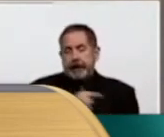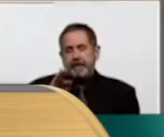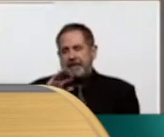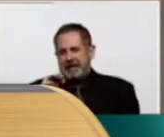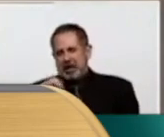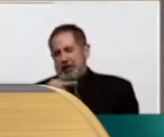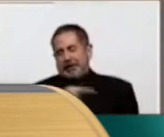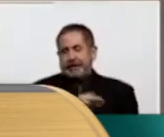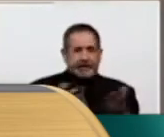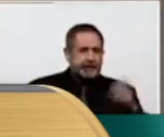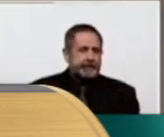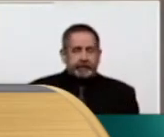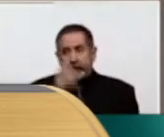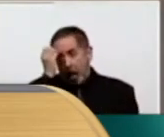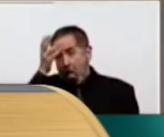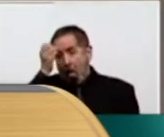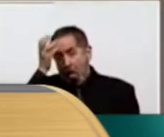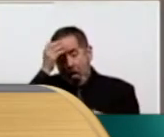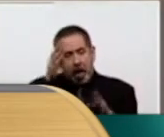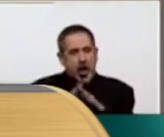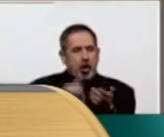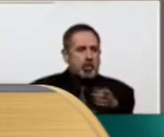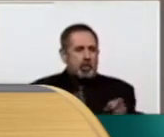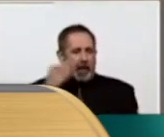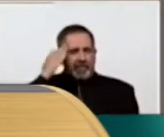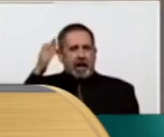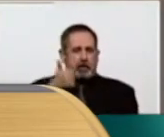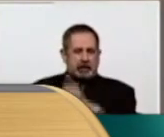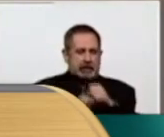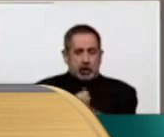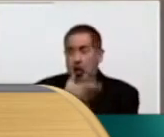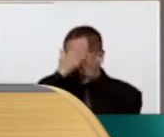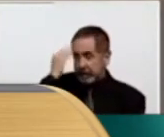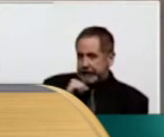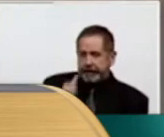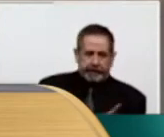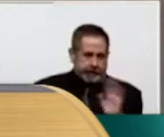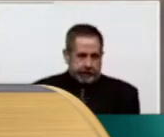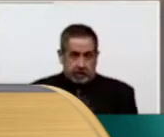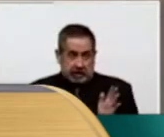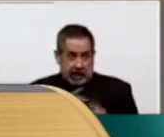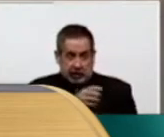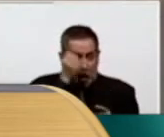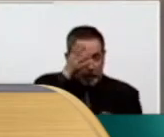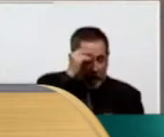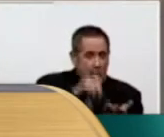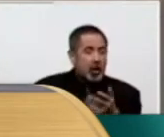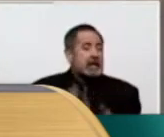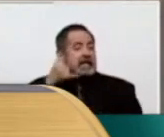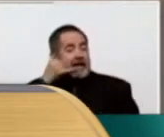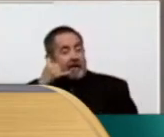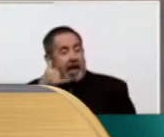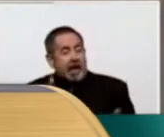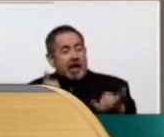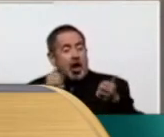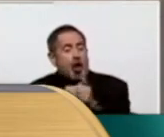Calderón ha olvidado todo lo que pasó en su sexenio y no se enteró de nada. No sé si ya se le olvidaron hasta las llamadas telefónicas